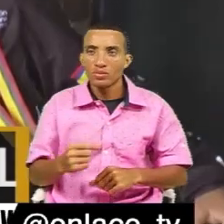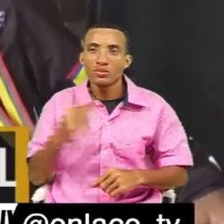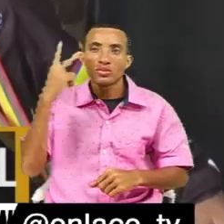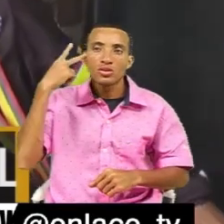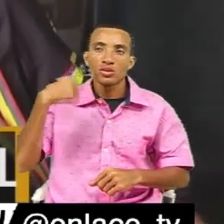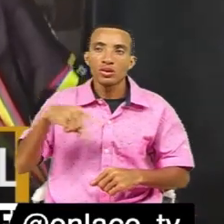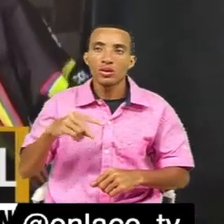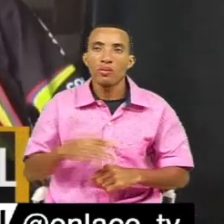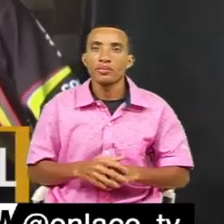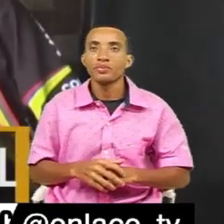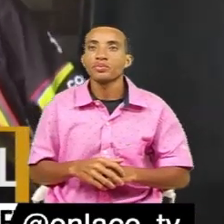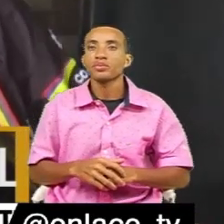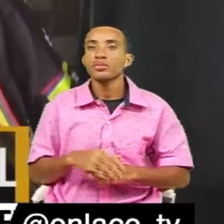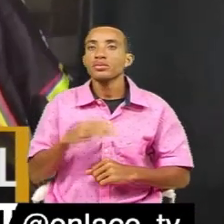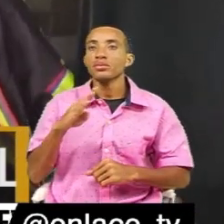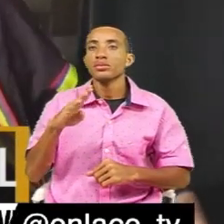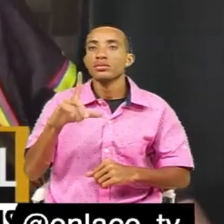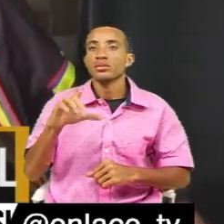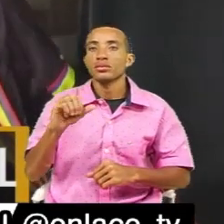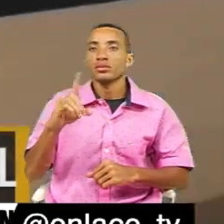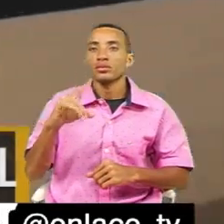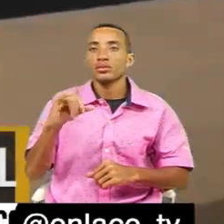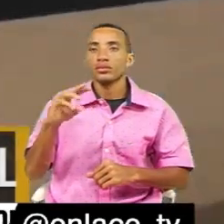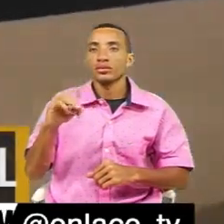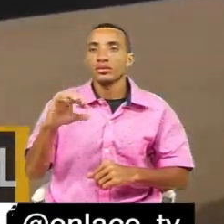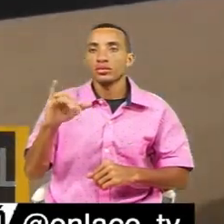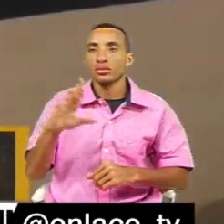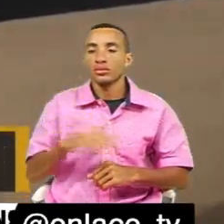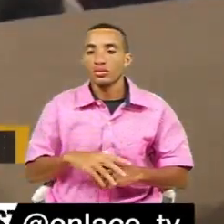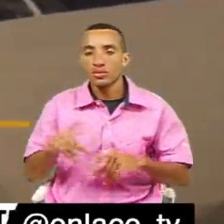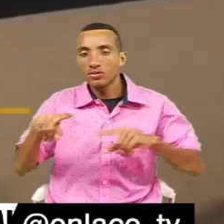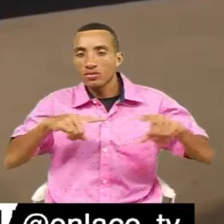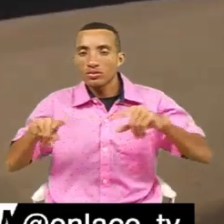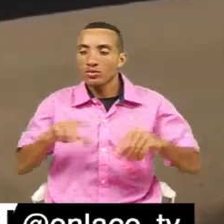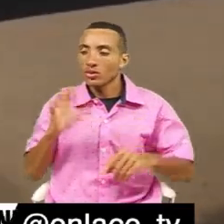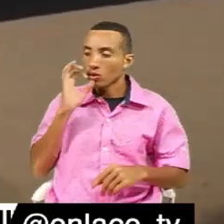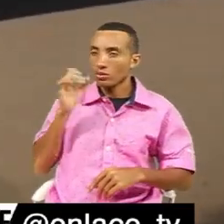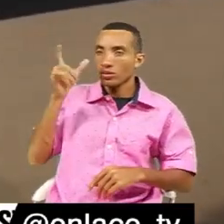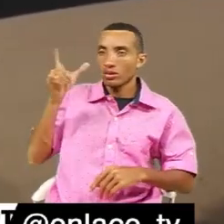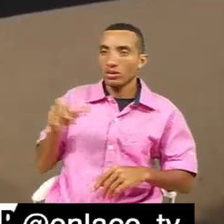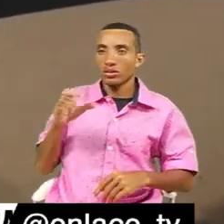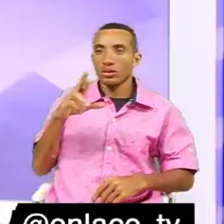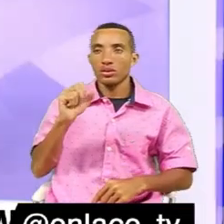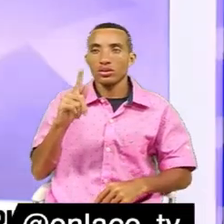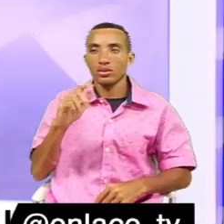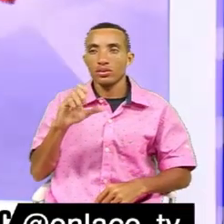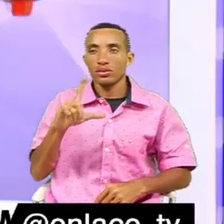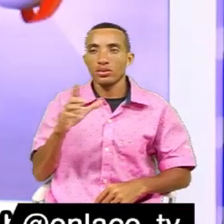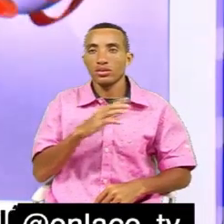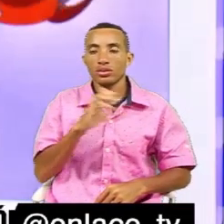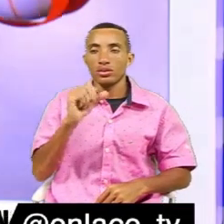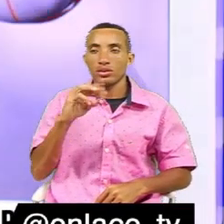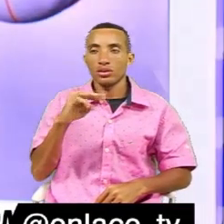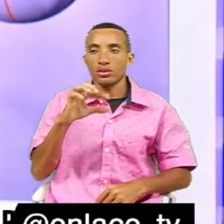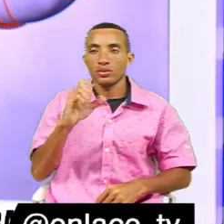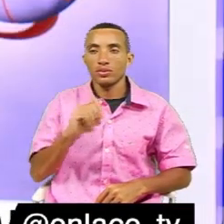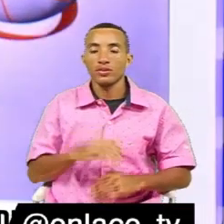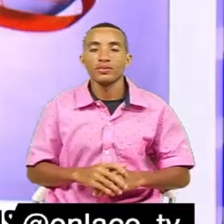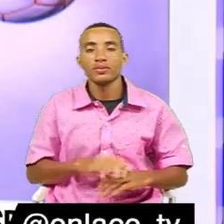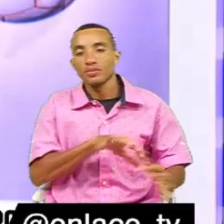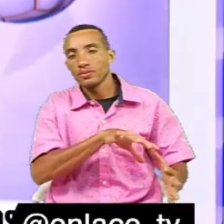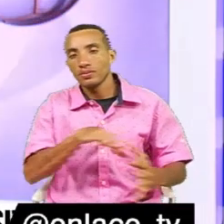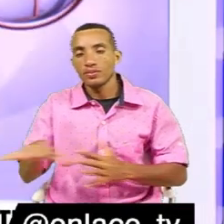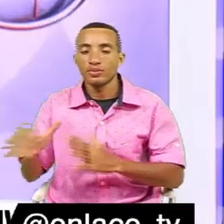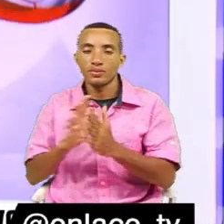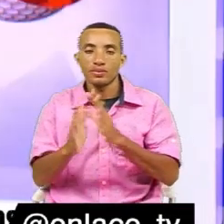en los 2 días. Vladimir Mendoza y Andrés Vesga son dirigidos por el entrenador Rafael Campo. Hablemos ahora de fútbol,